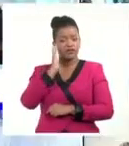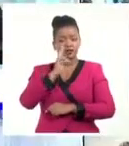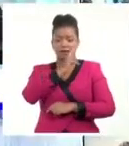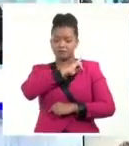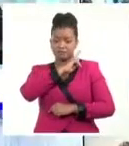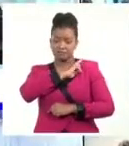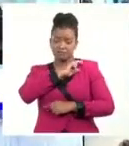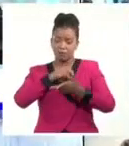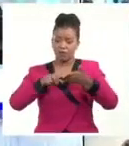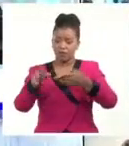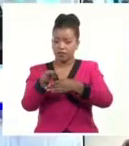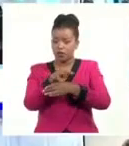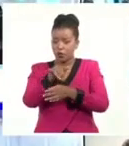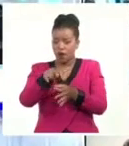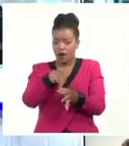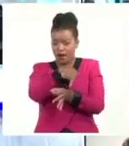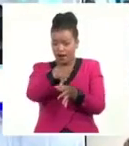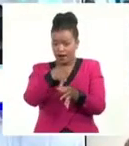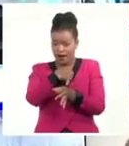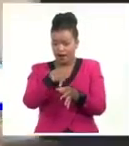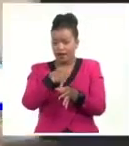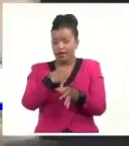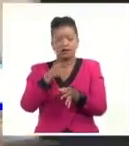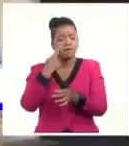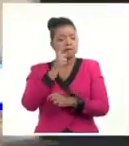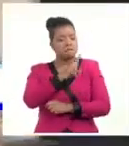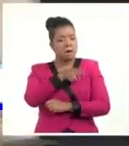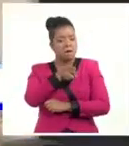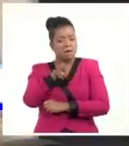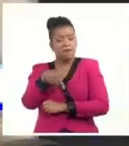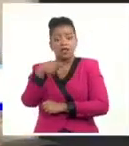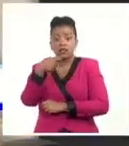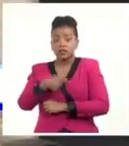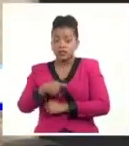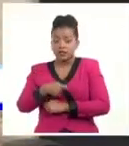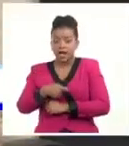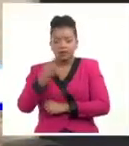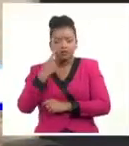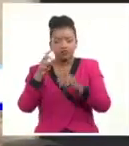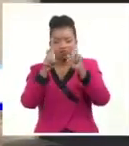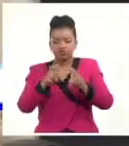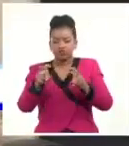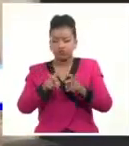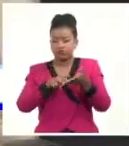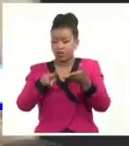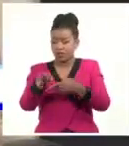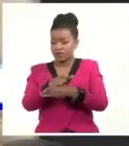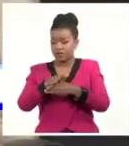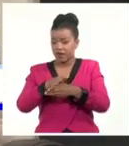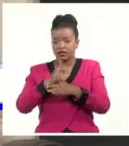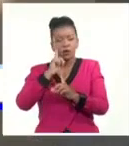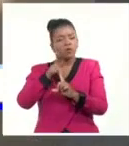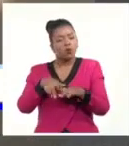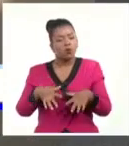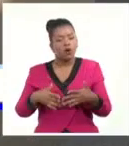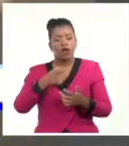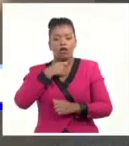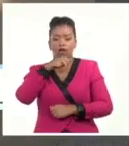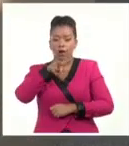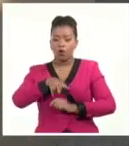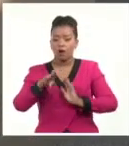y el municipio especial Isla de la Juventud, indicó realizar una revisión en todos los territorios para evaluar la efectividad de las